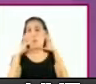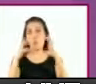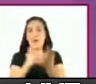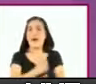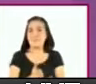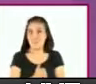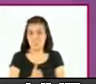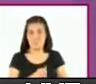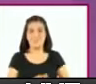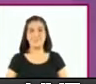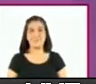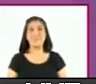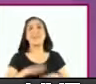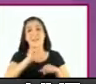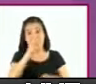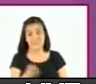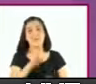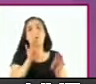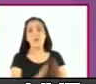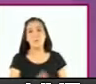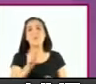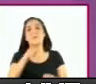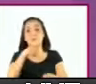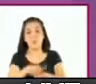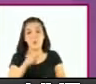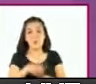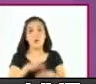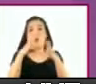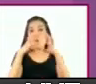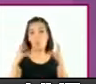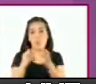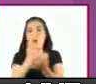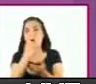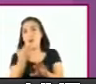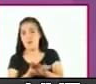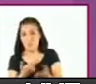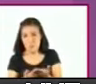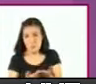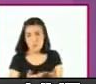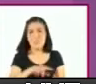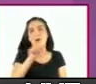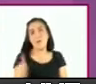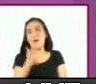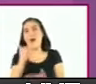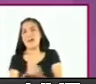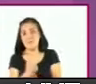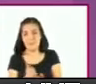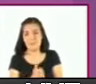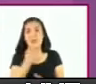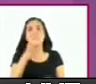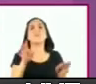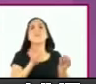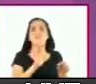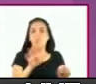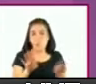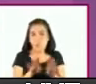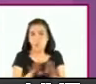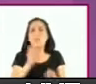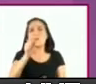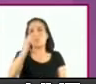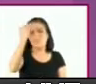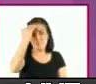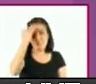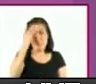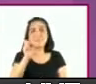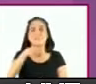azul. Así que voy contando los globos rosas y azules y con ello puedo conocer de qué color será el